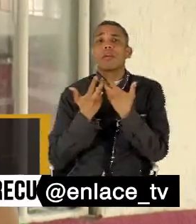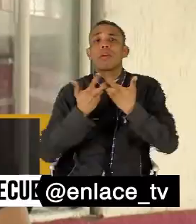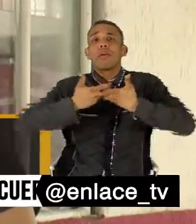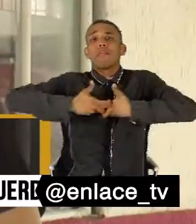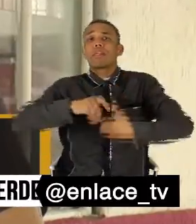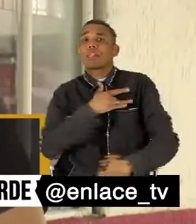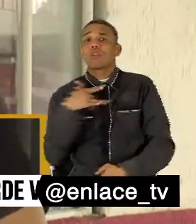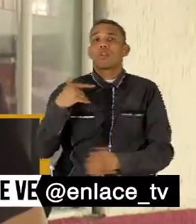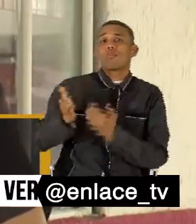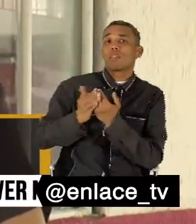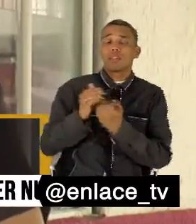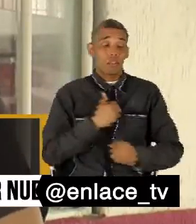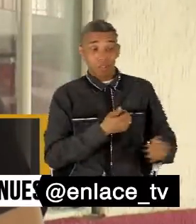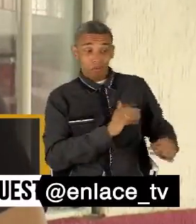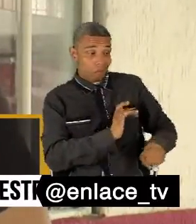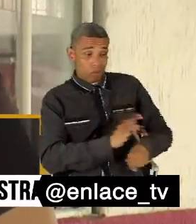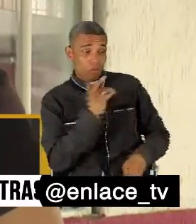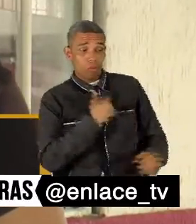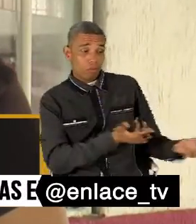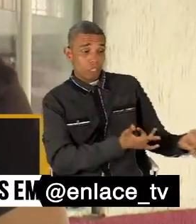pero la vida del niño no espera.